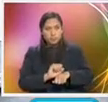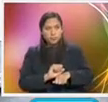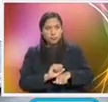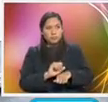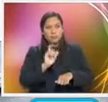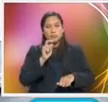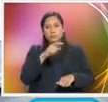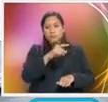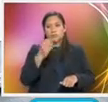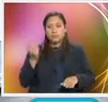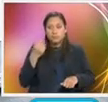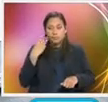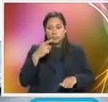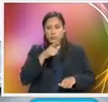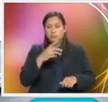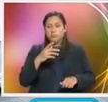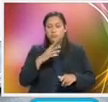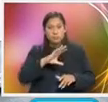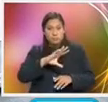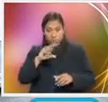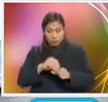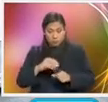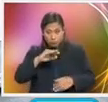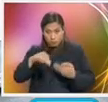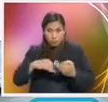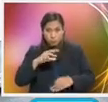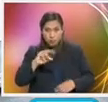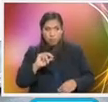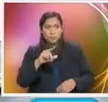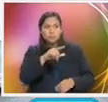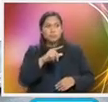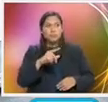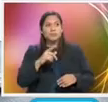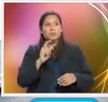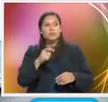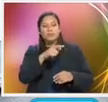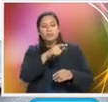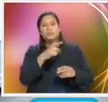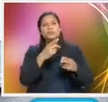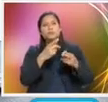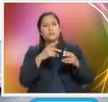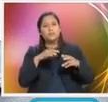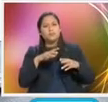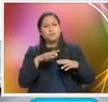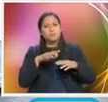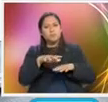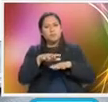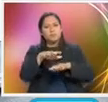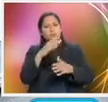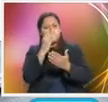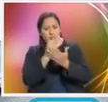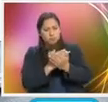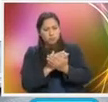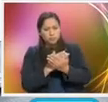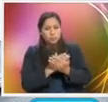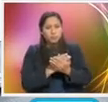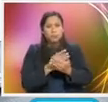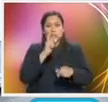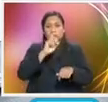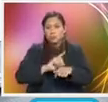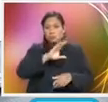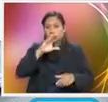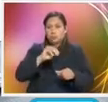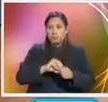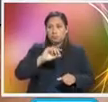llevan a cabo estos eventos, no quiero decir que absolutamente todos, de verdad el tráfico es reducido. Entonces puedes pasar un día completo en otra